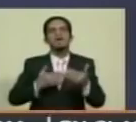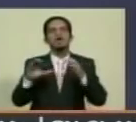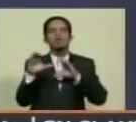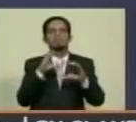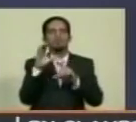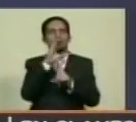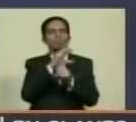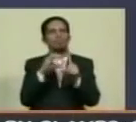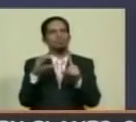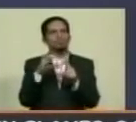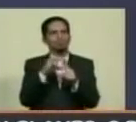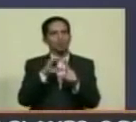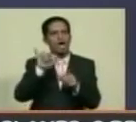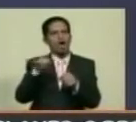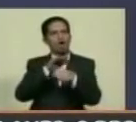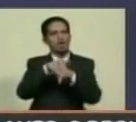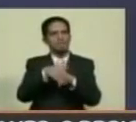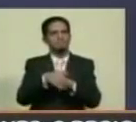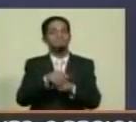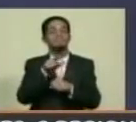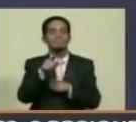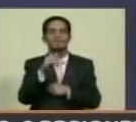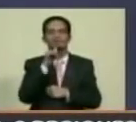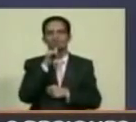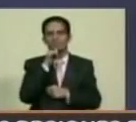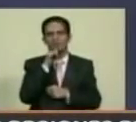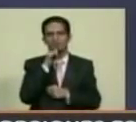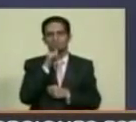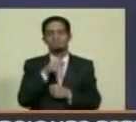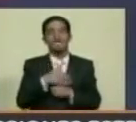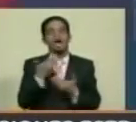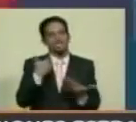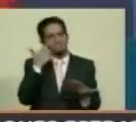y Cultura, Jorge Rodríguez. Es parte de los datos y de la información y con ella retornamos el contacto.